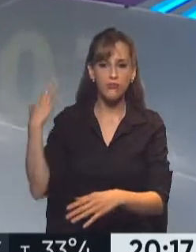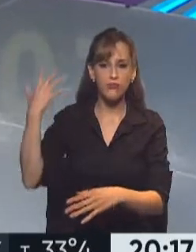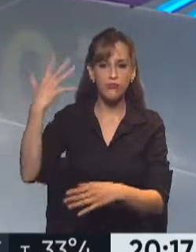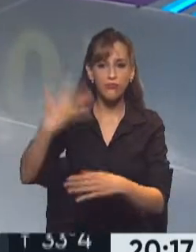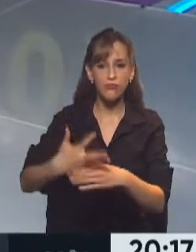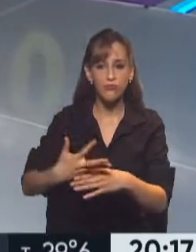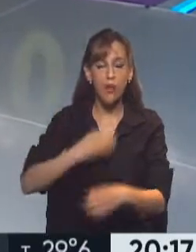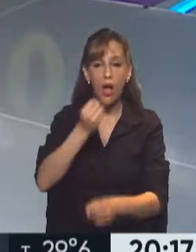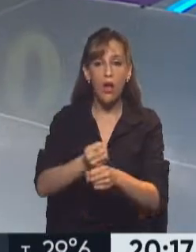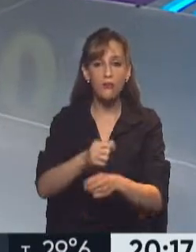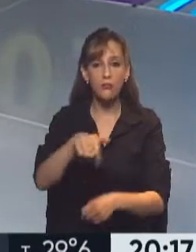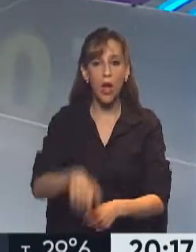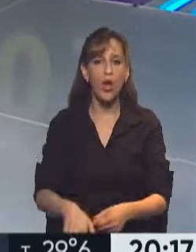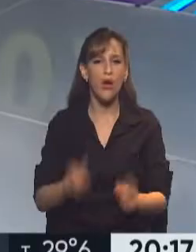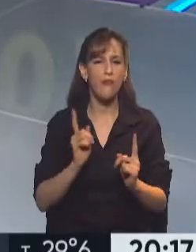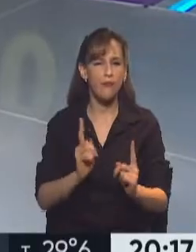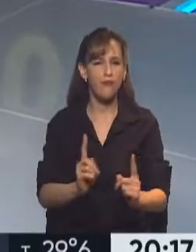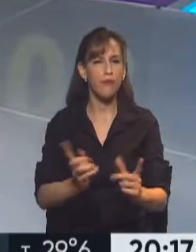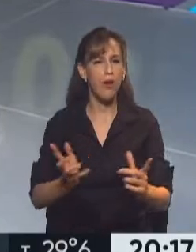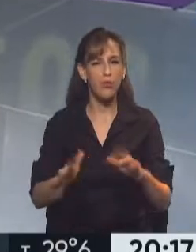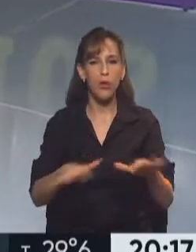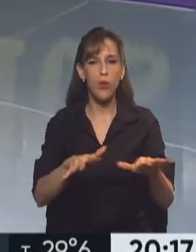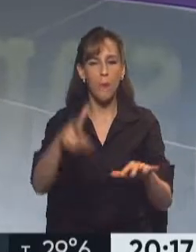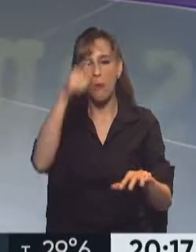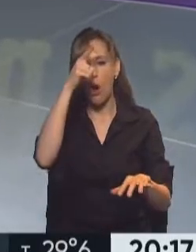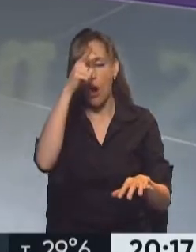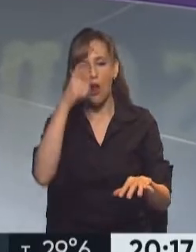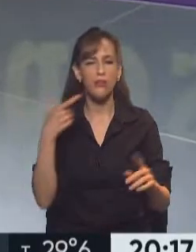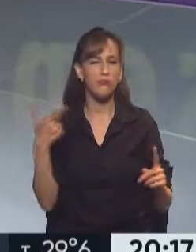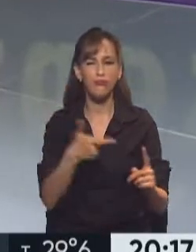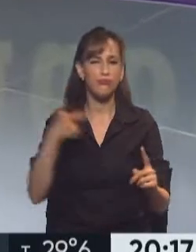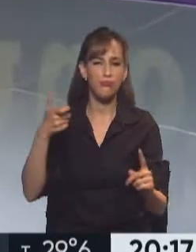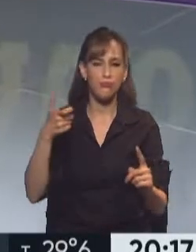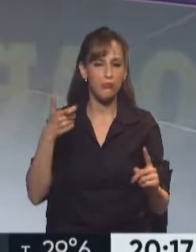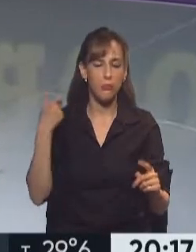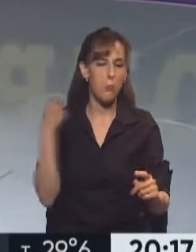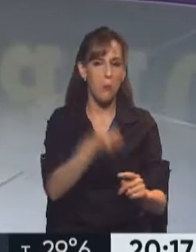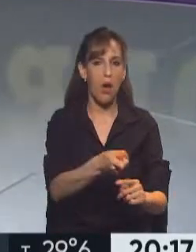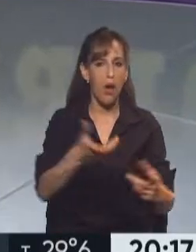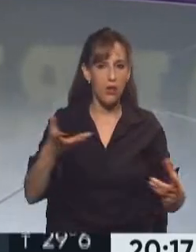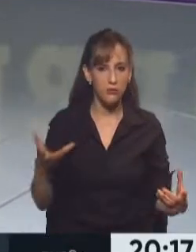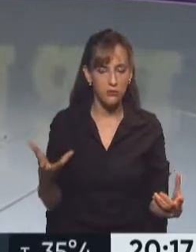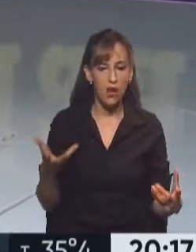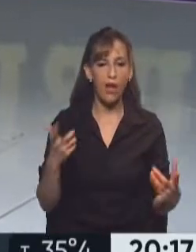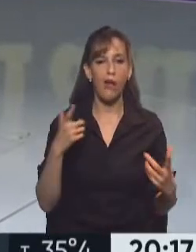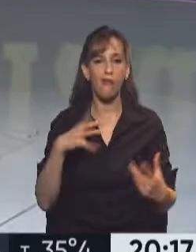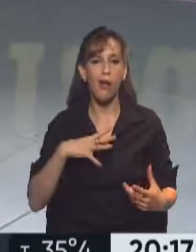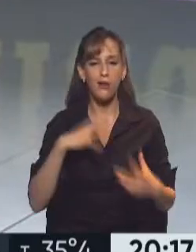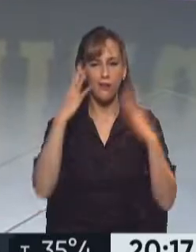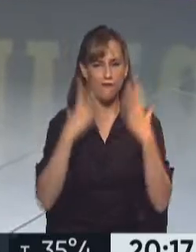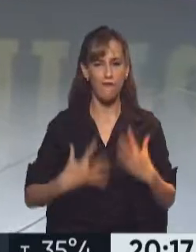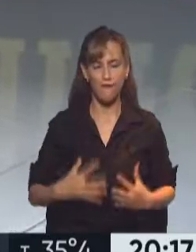lamentando sucesos encarnados por policías que actúan como no tienen que actuar, con poca formación